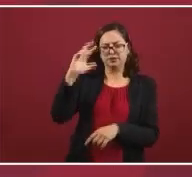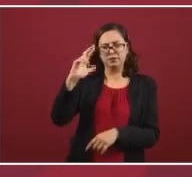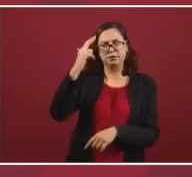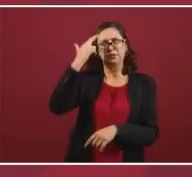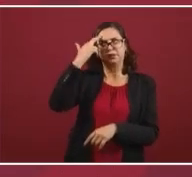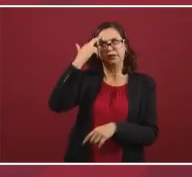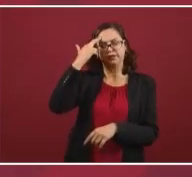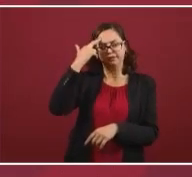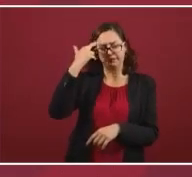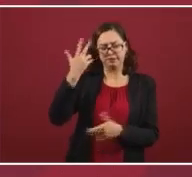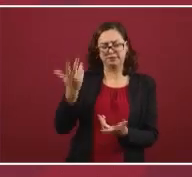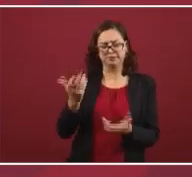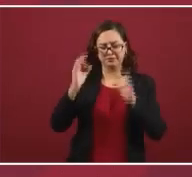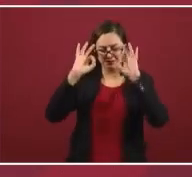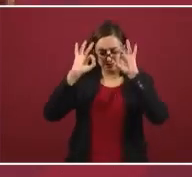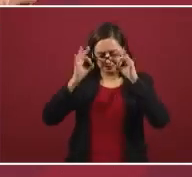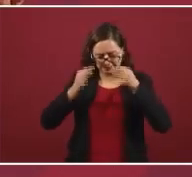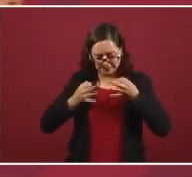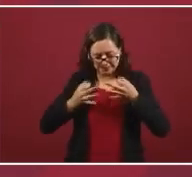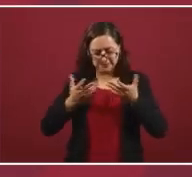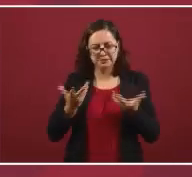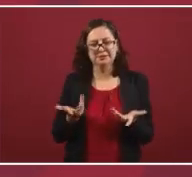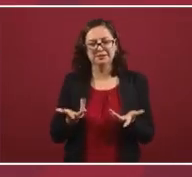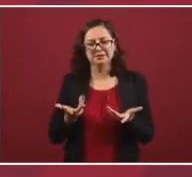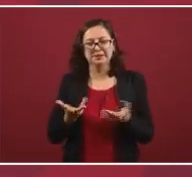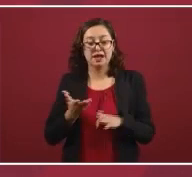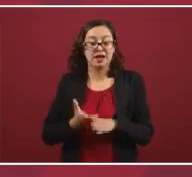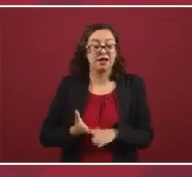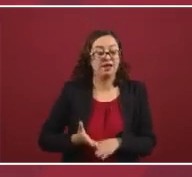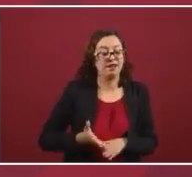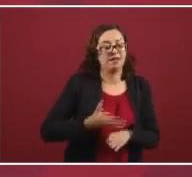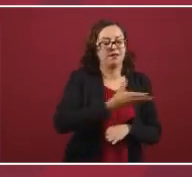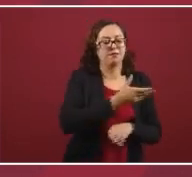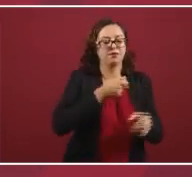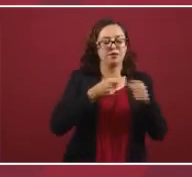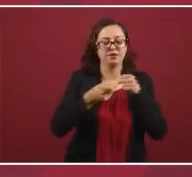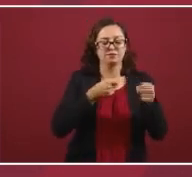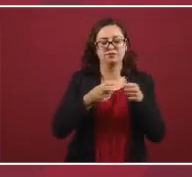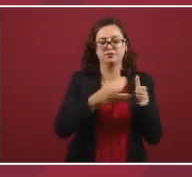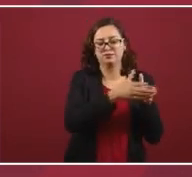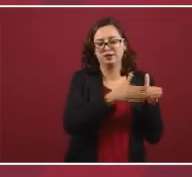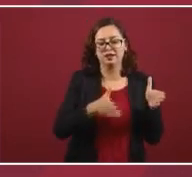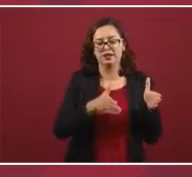imagínense lo que fue el periodismo en la época de la Reforma.